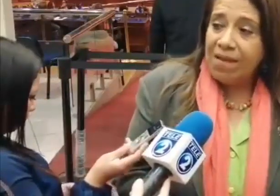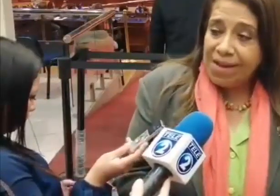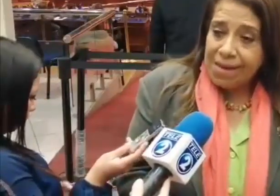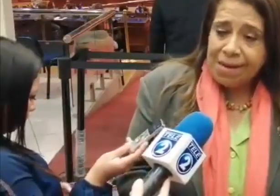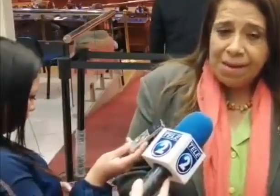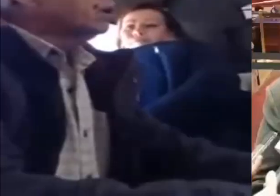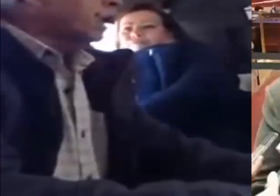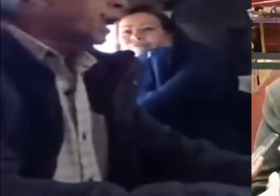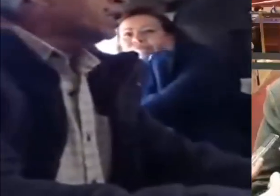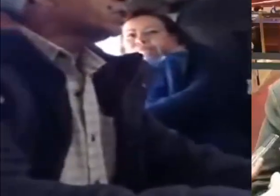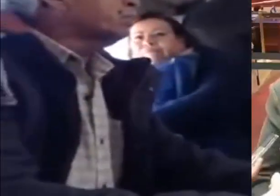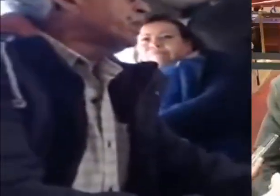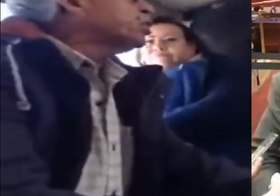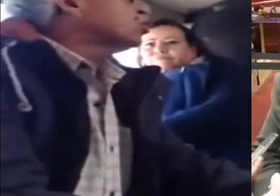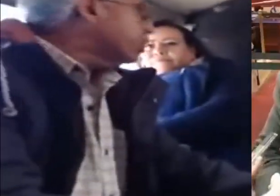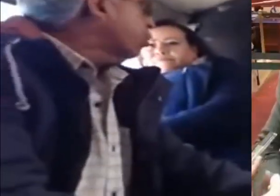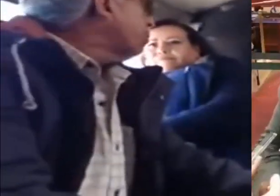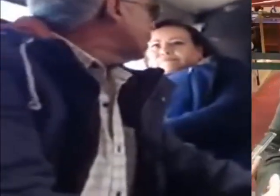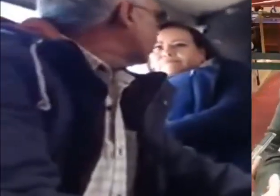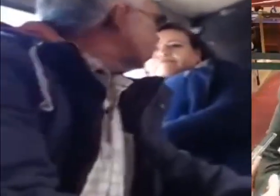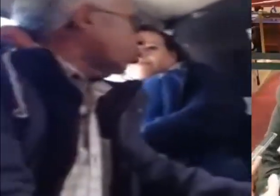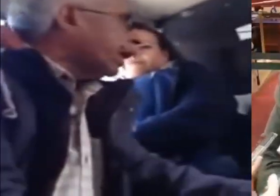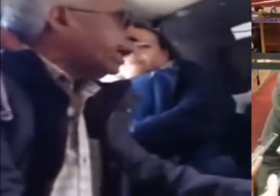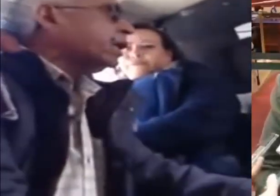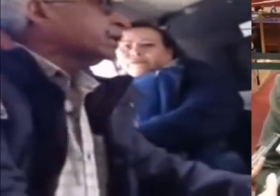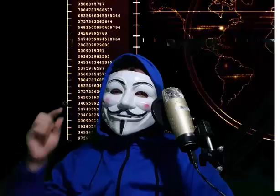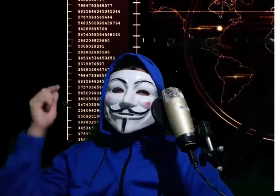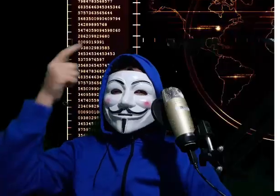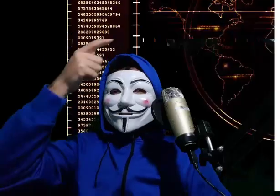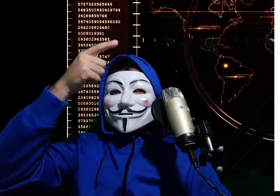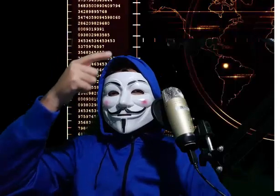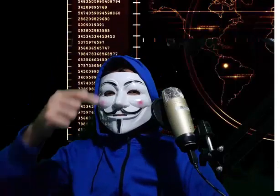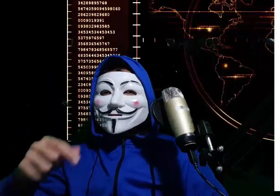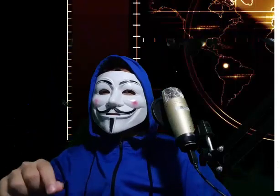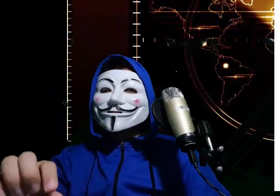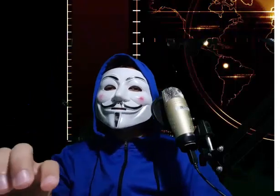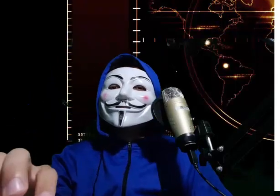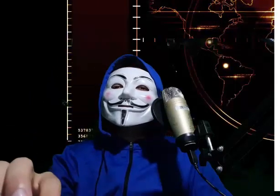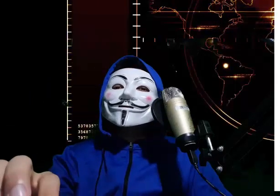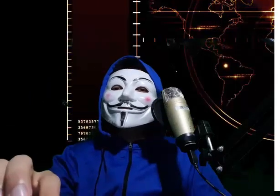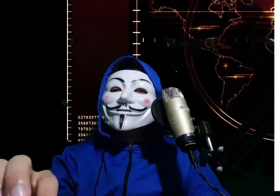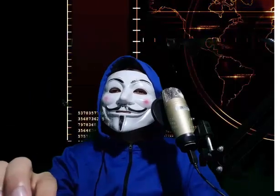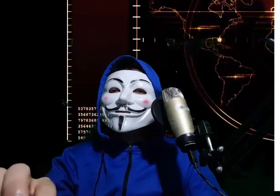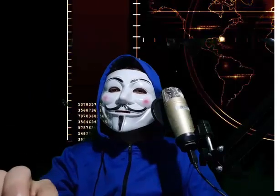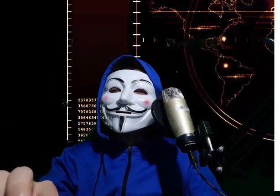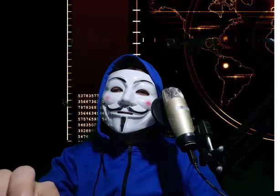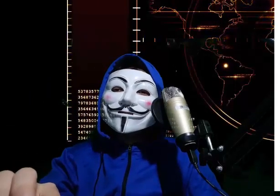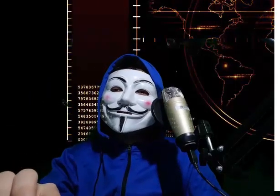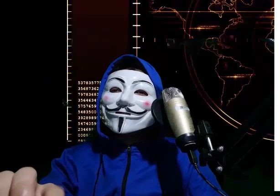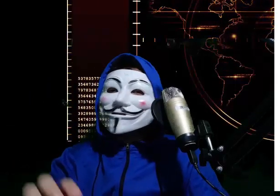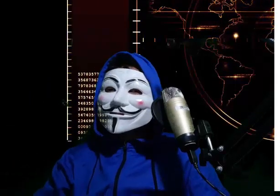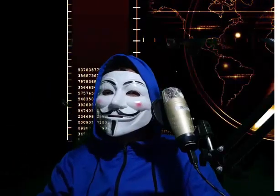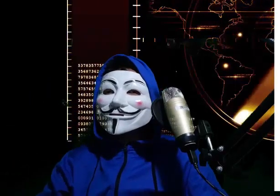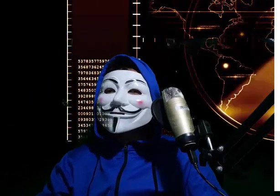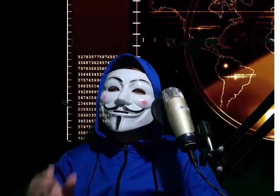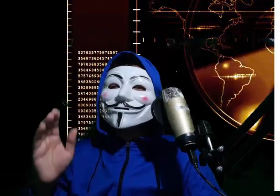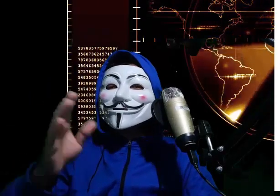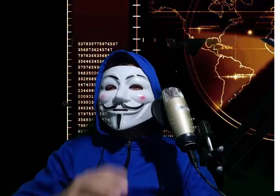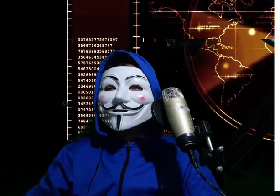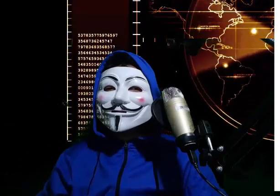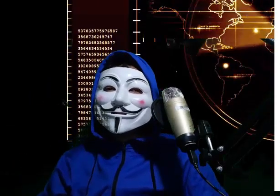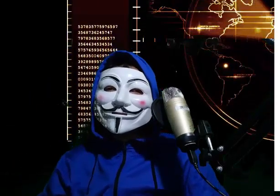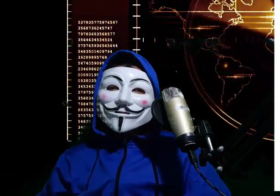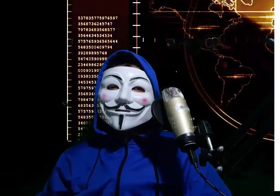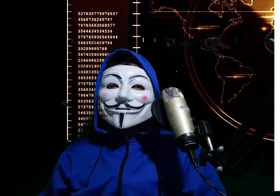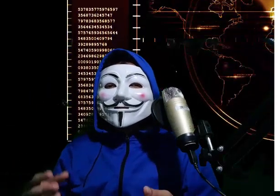que pueda venir. Ya cállese el chico, parece verdulera. Y este viejo cerote dice que Chucho Cara de Nalgas, perdón, Cara